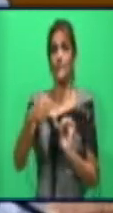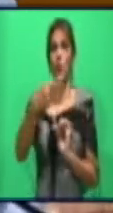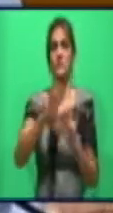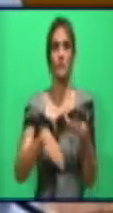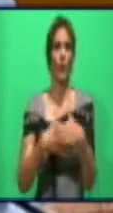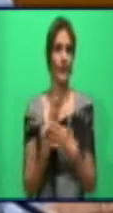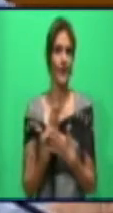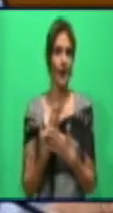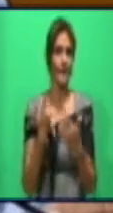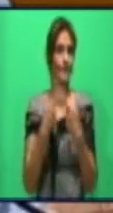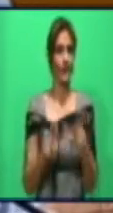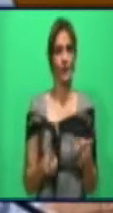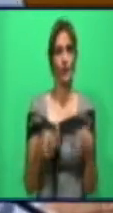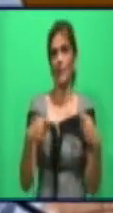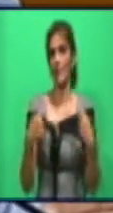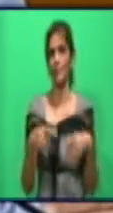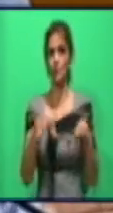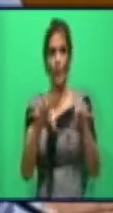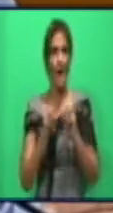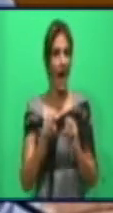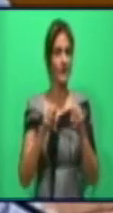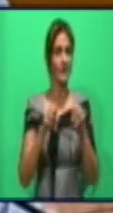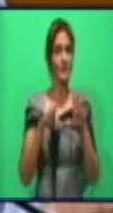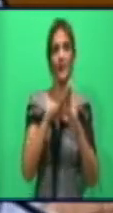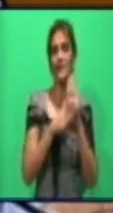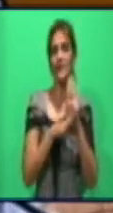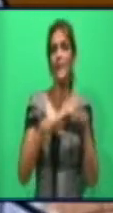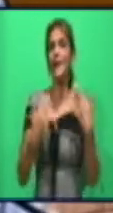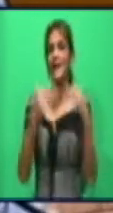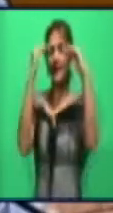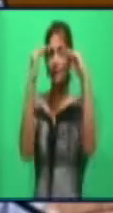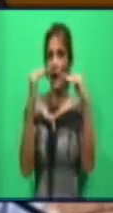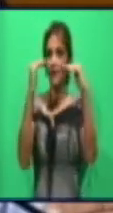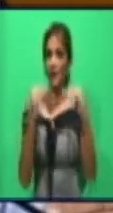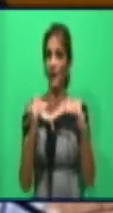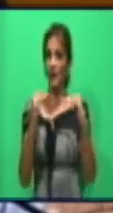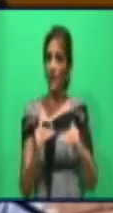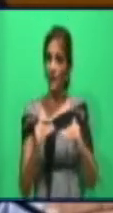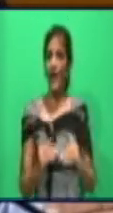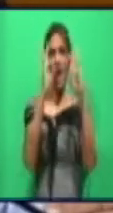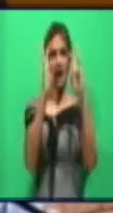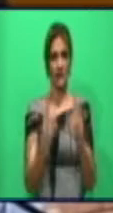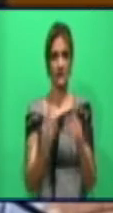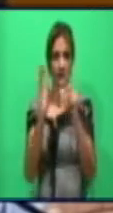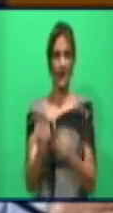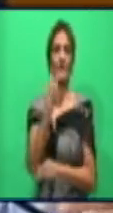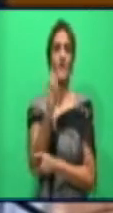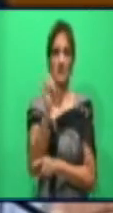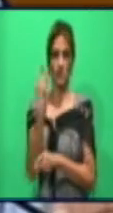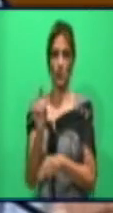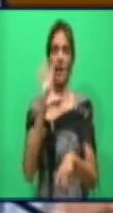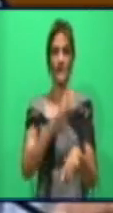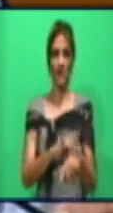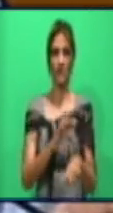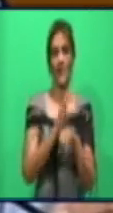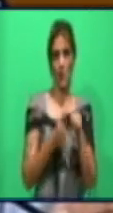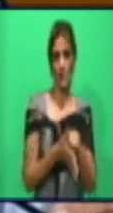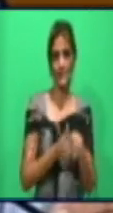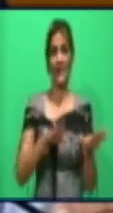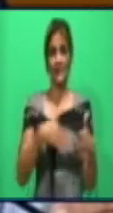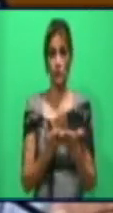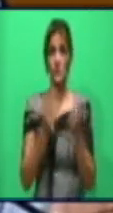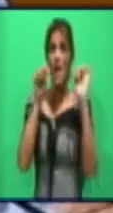comportamiento tenemos que tomar medidas para que comiencen a disminuir los casos si cada una de las acciones que serán explicadas por los